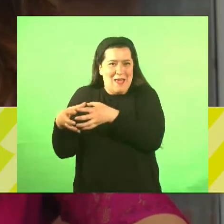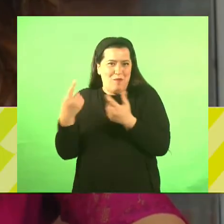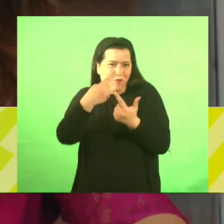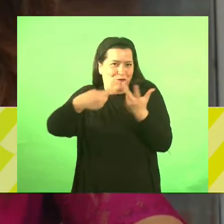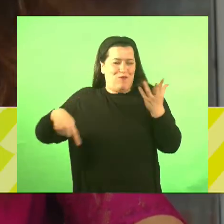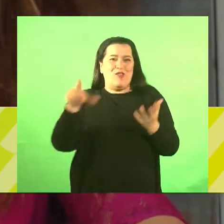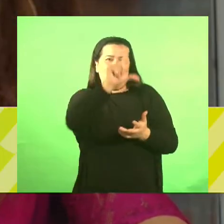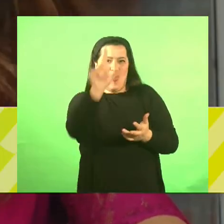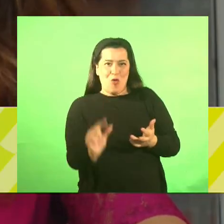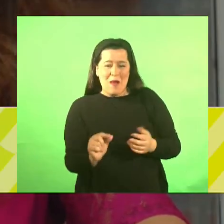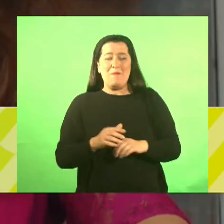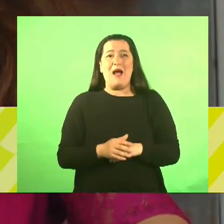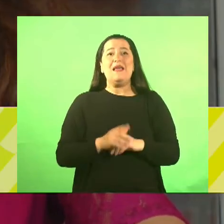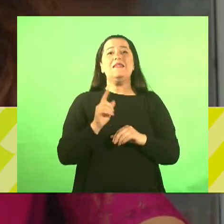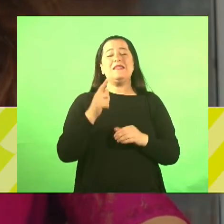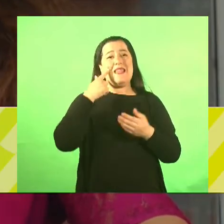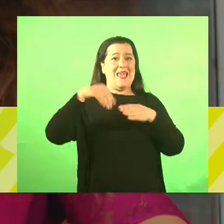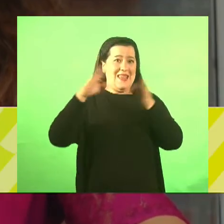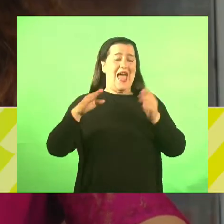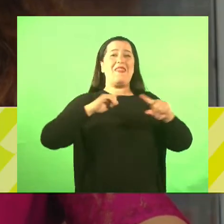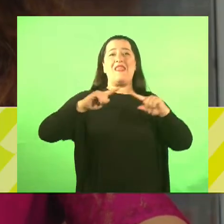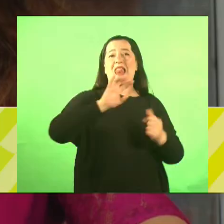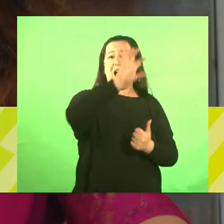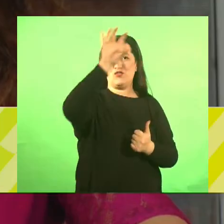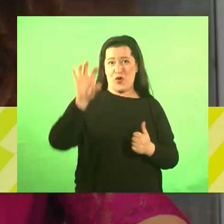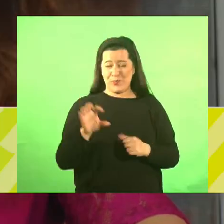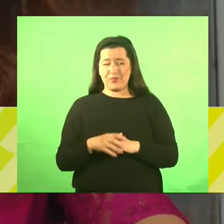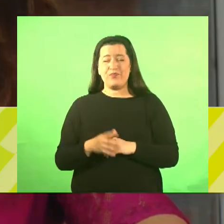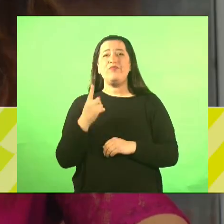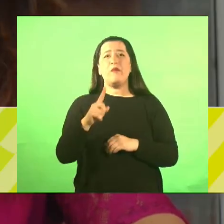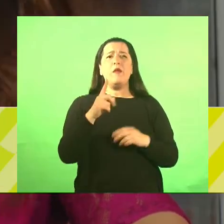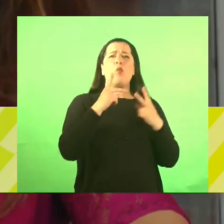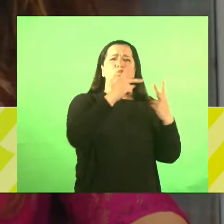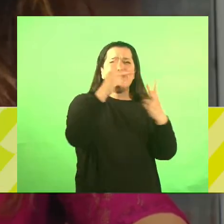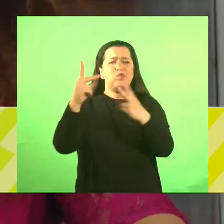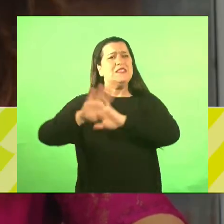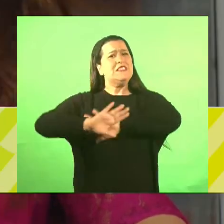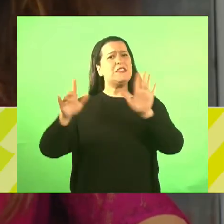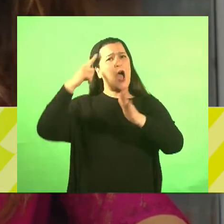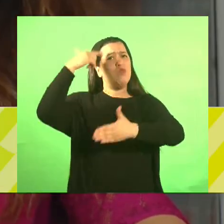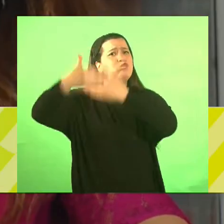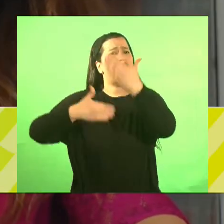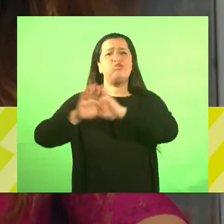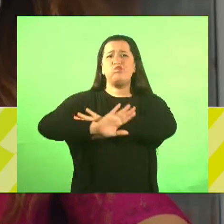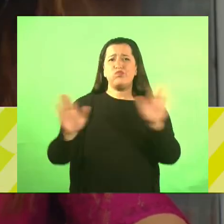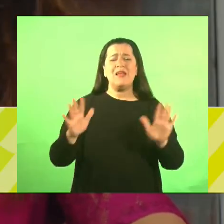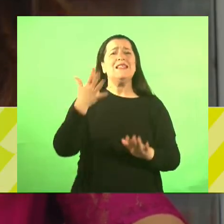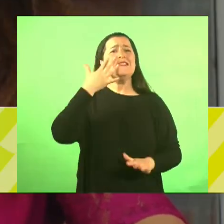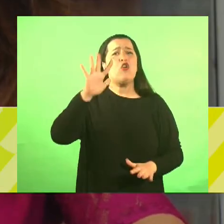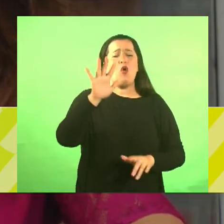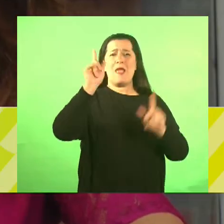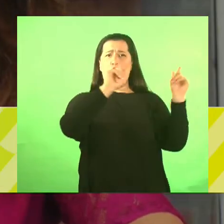todo el país, de las delegaciones INADI. En este recorrido ya se capacitaron más de 5.000